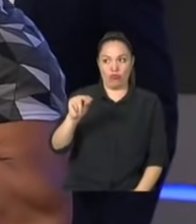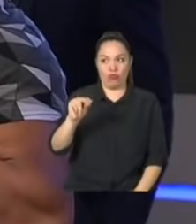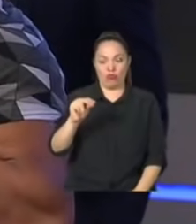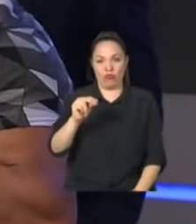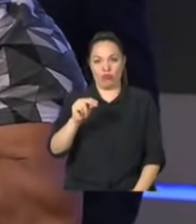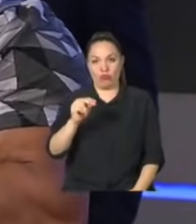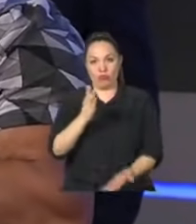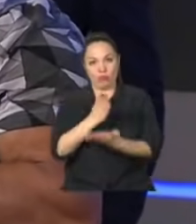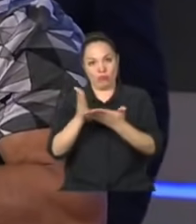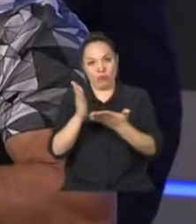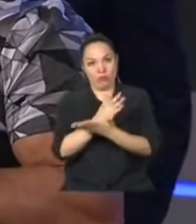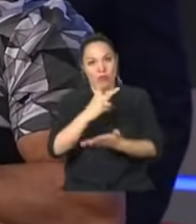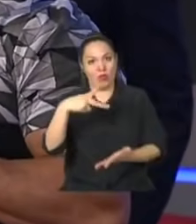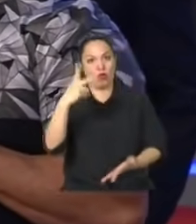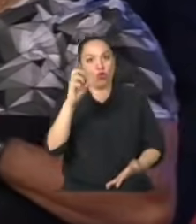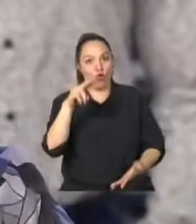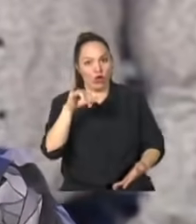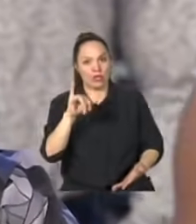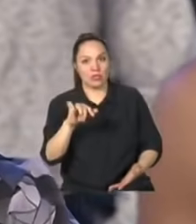Traes calentura.